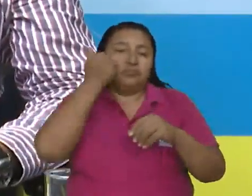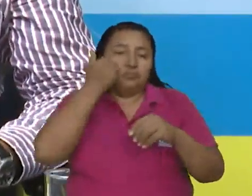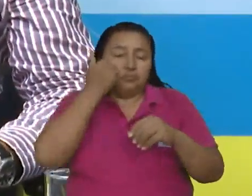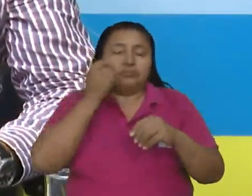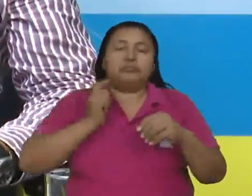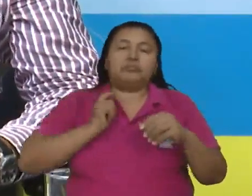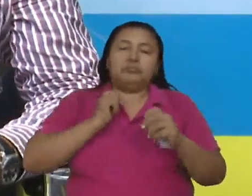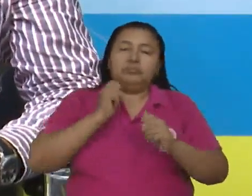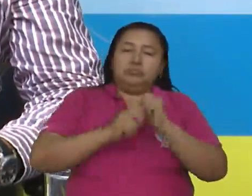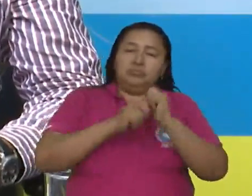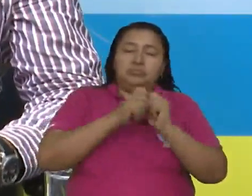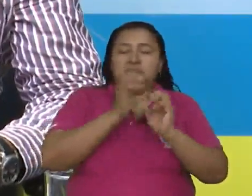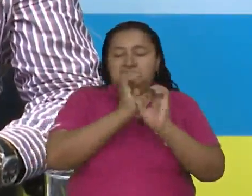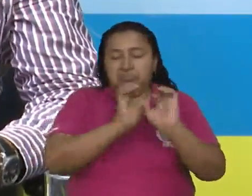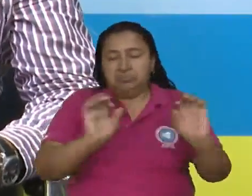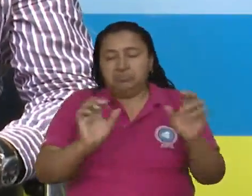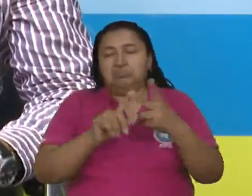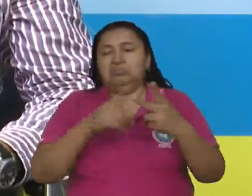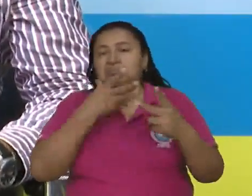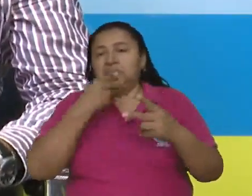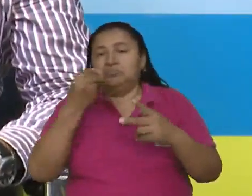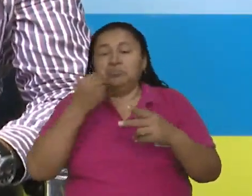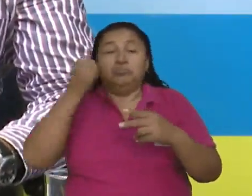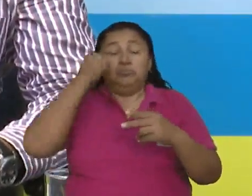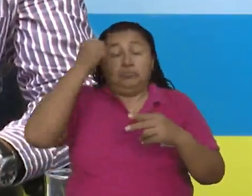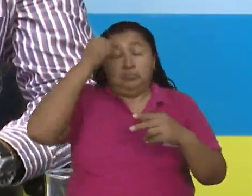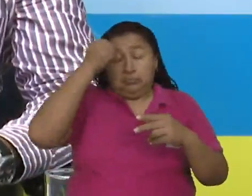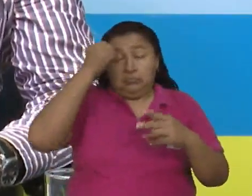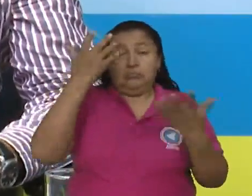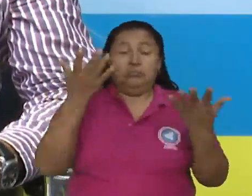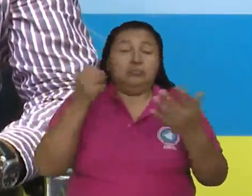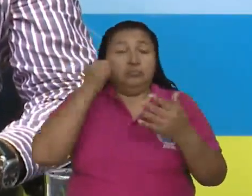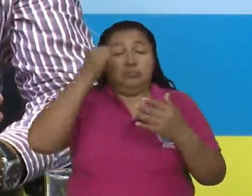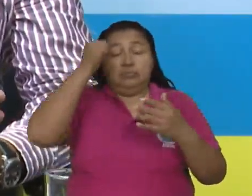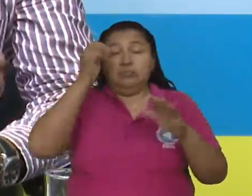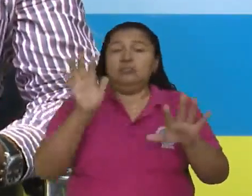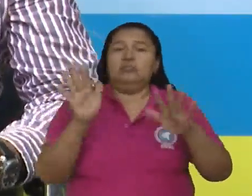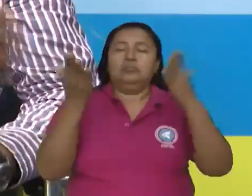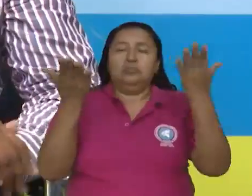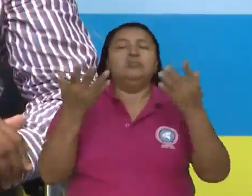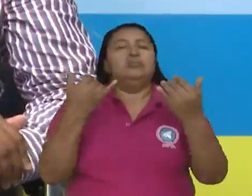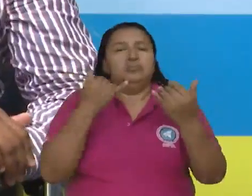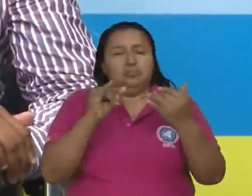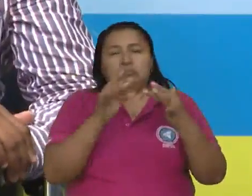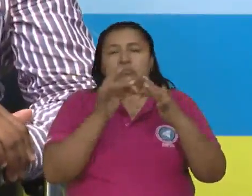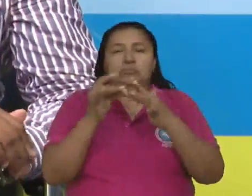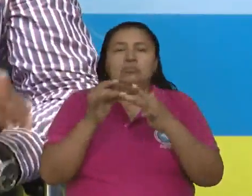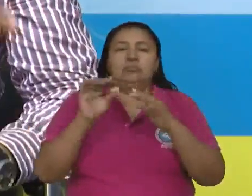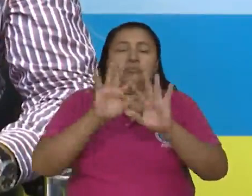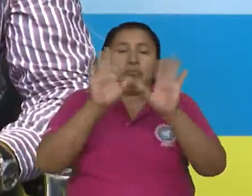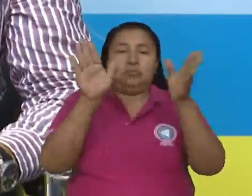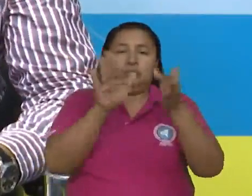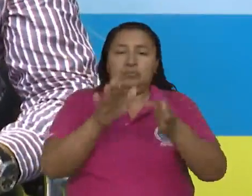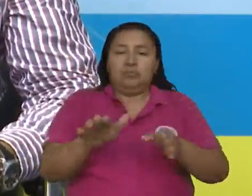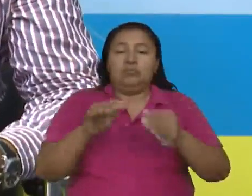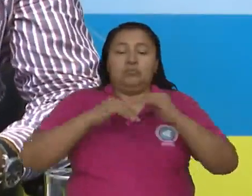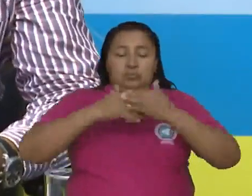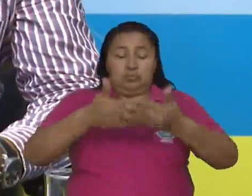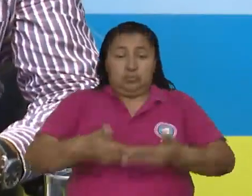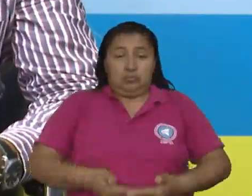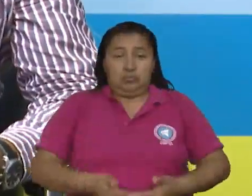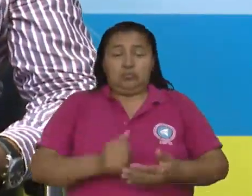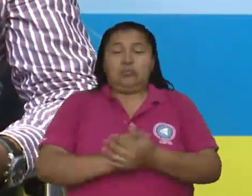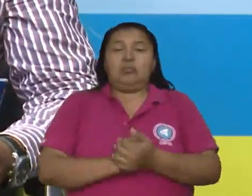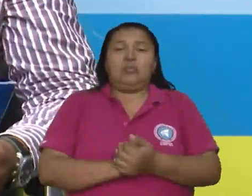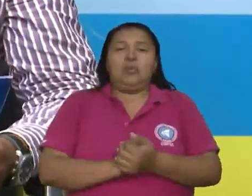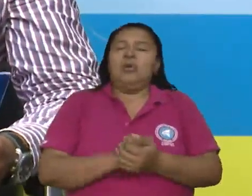afectan a los niños, a los jóvenes, a los adultos mayores y, por supuesto, a nuestras mujeres embarazadas.